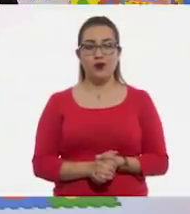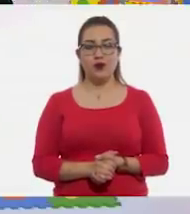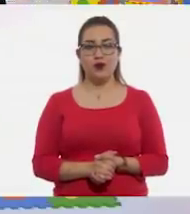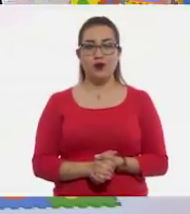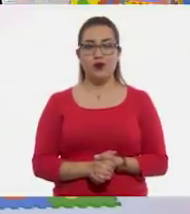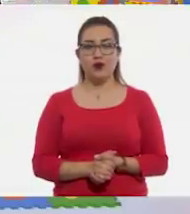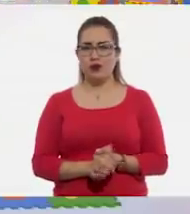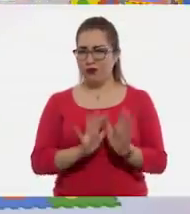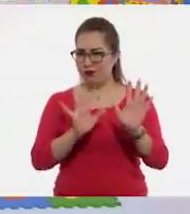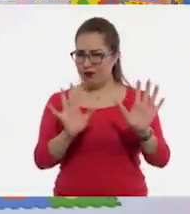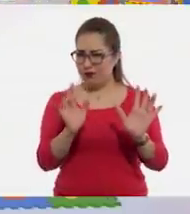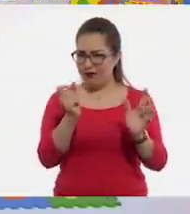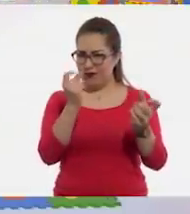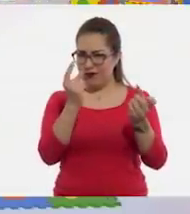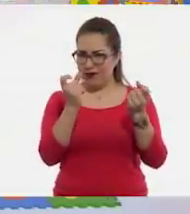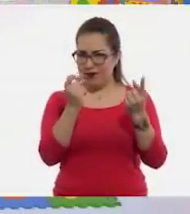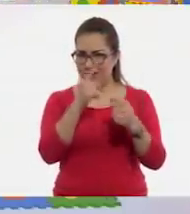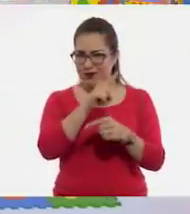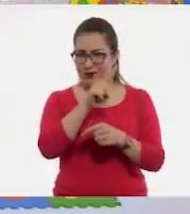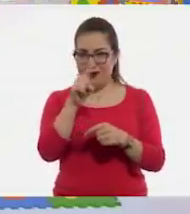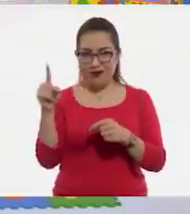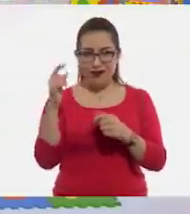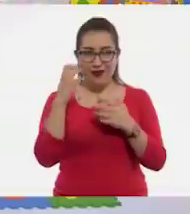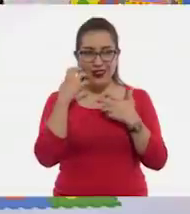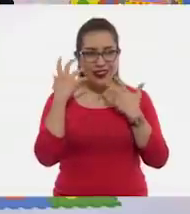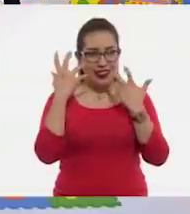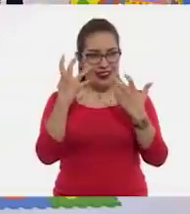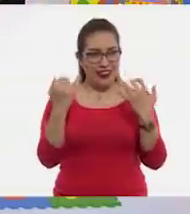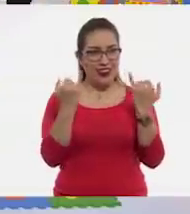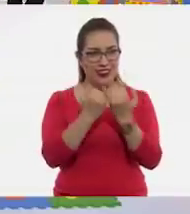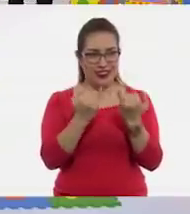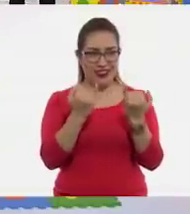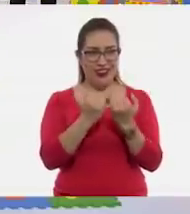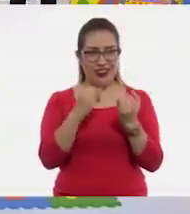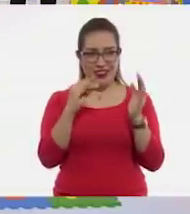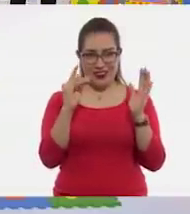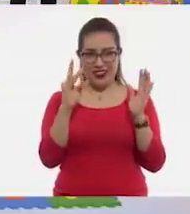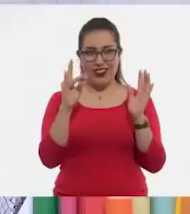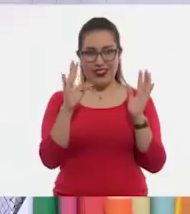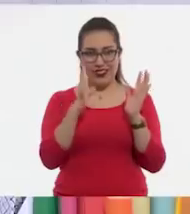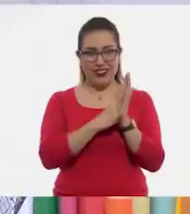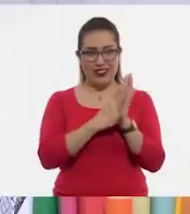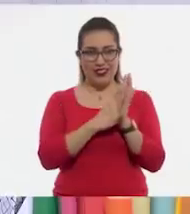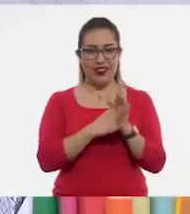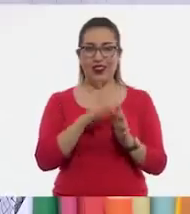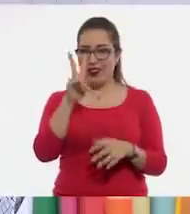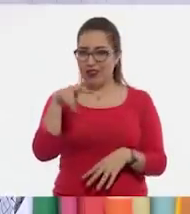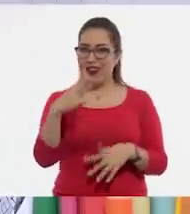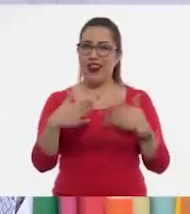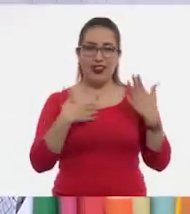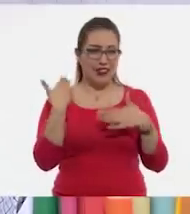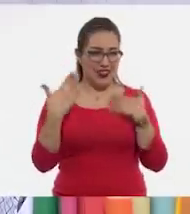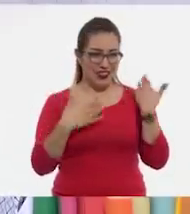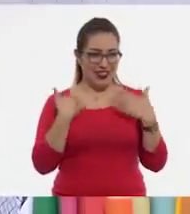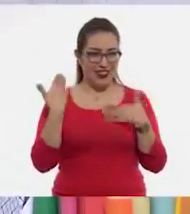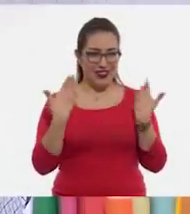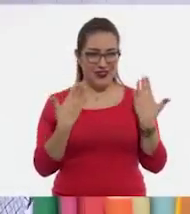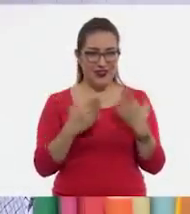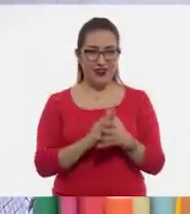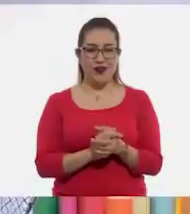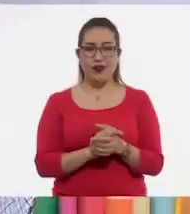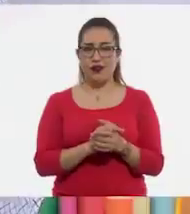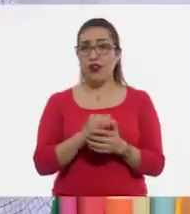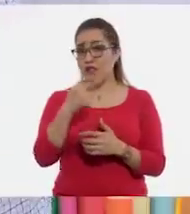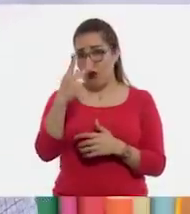Uh-huh. A alguien se le está antojando hacer esto en el pizarrón, ¿verdad? Pero es lo que pueden hacer en su libreta.